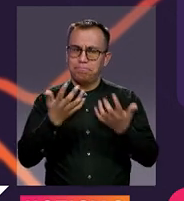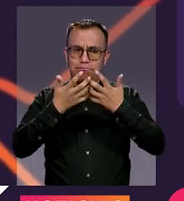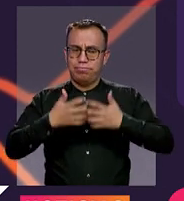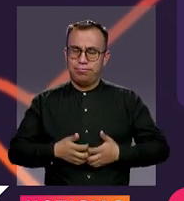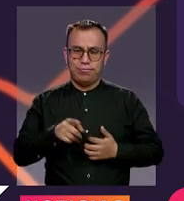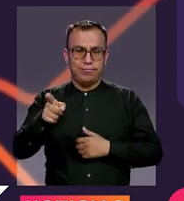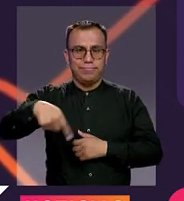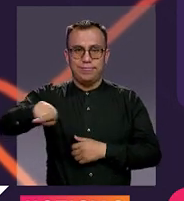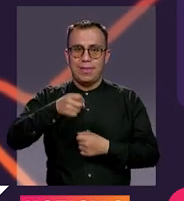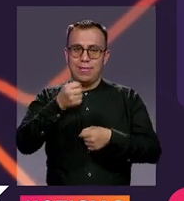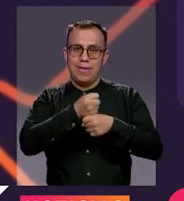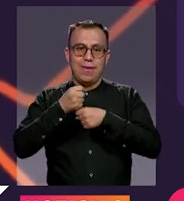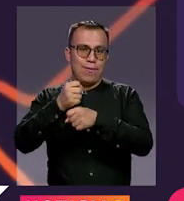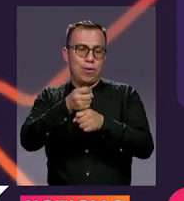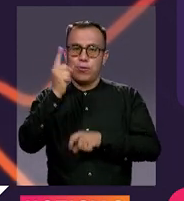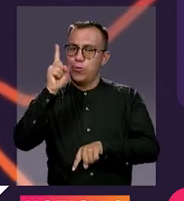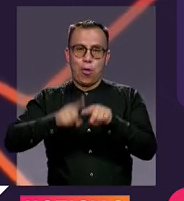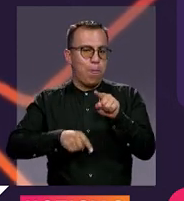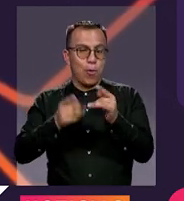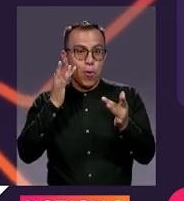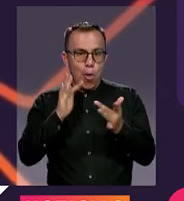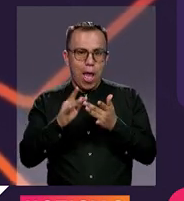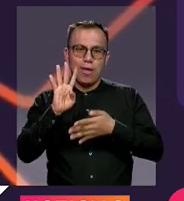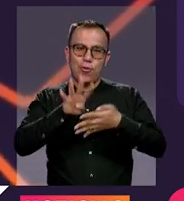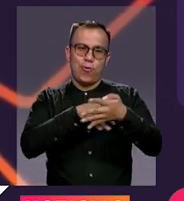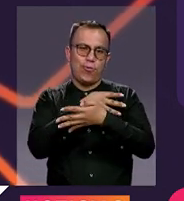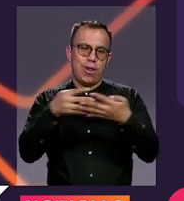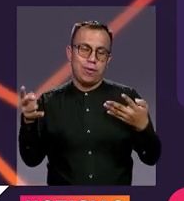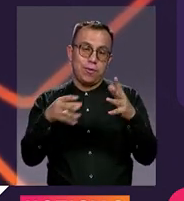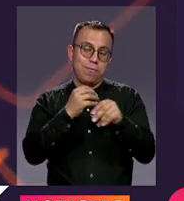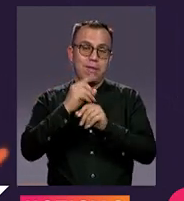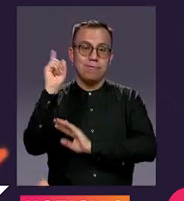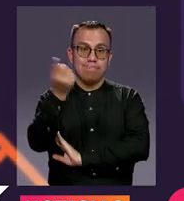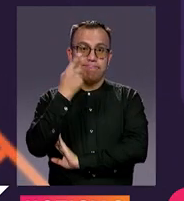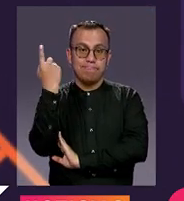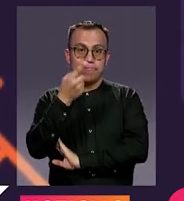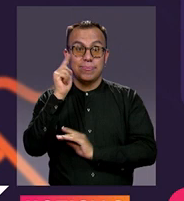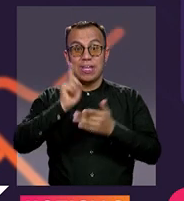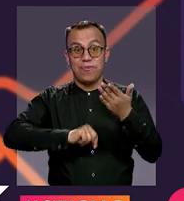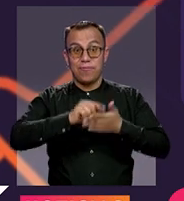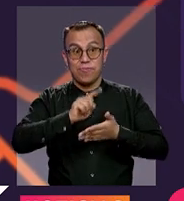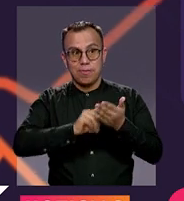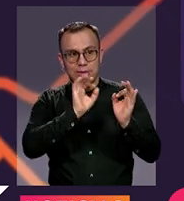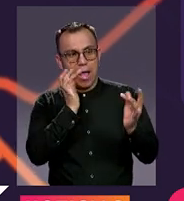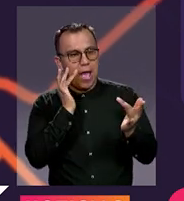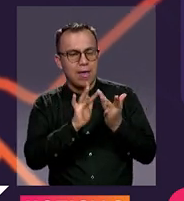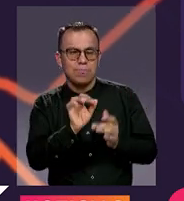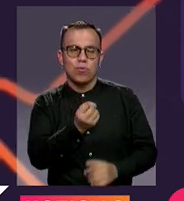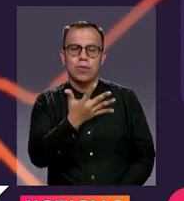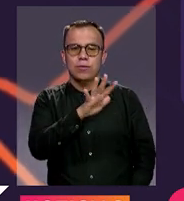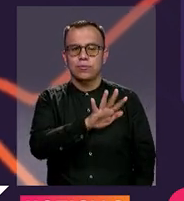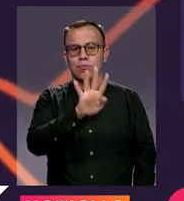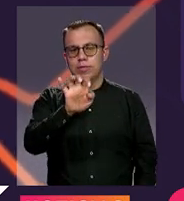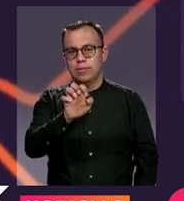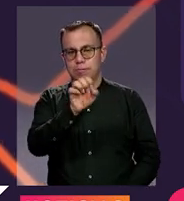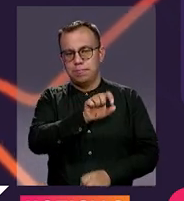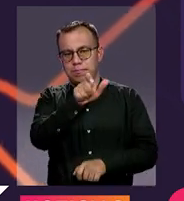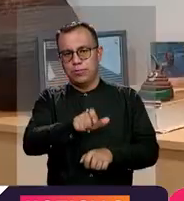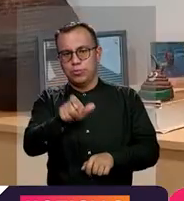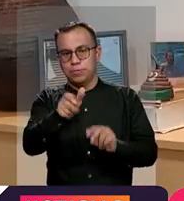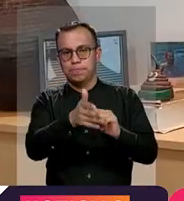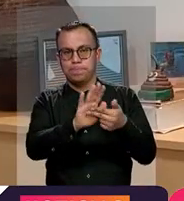la totalidad de los trabajadores no pudo cumplir su jornada y, en general, las firmas funcionaron con 59% de su